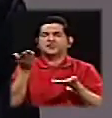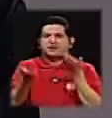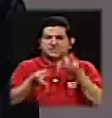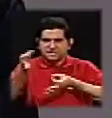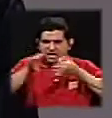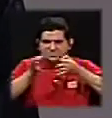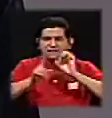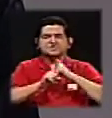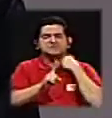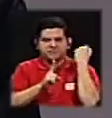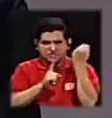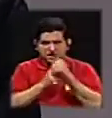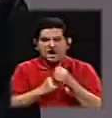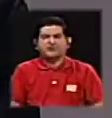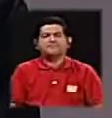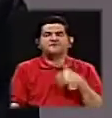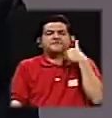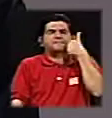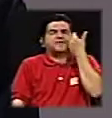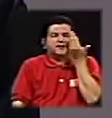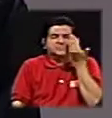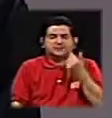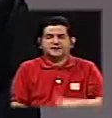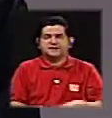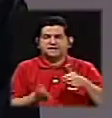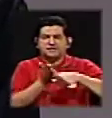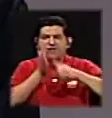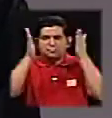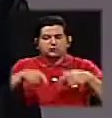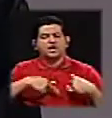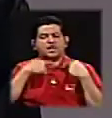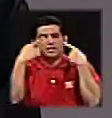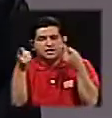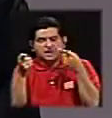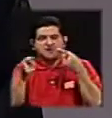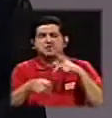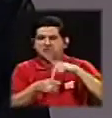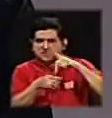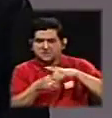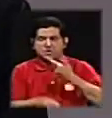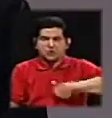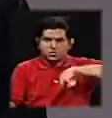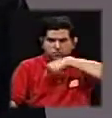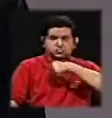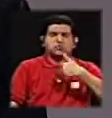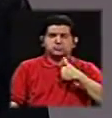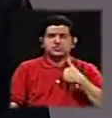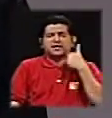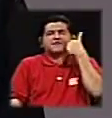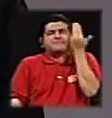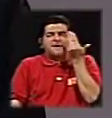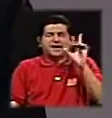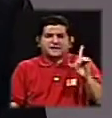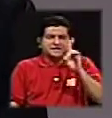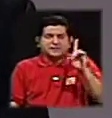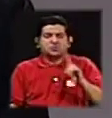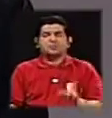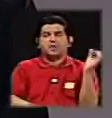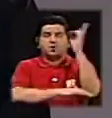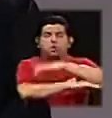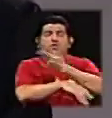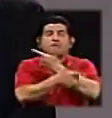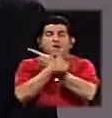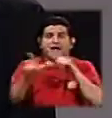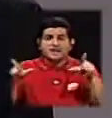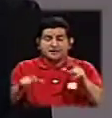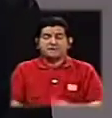estos fenómenos, las facilidades para el elector para ir a las urnas. Nosotros tenemos una facilidad de poder ir domingo, que es un día feriado, en